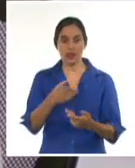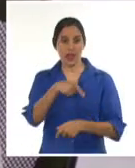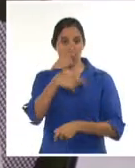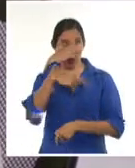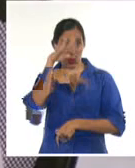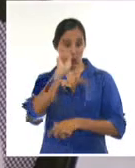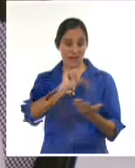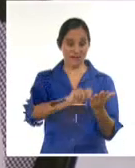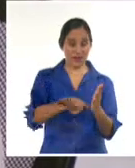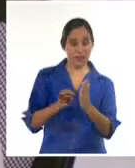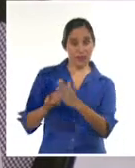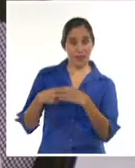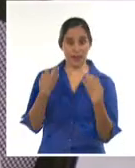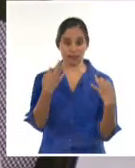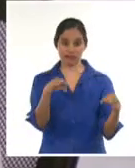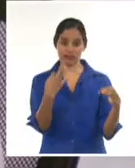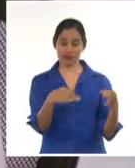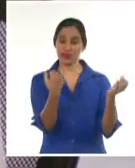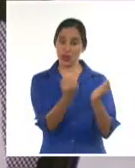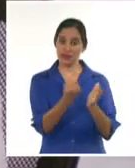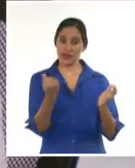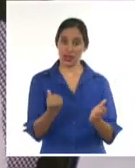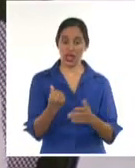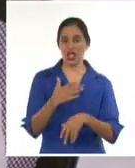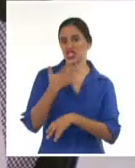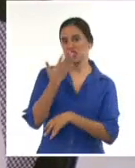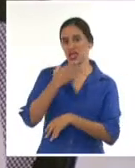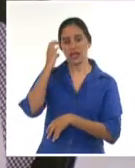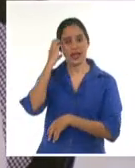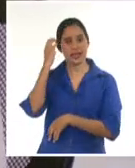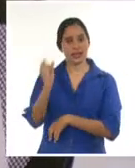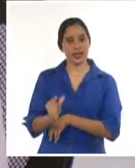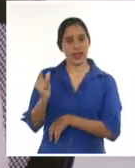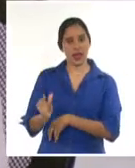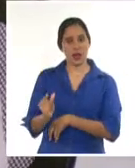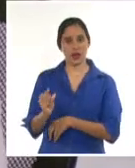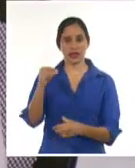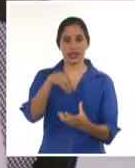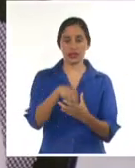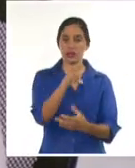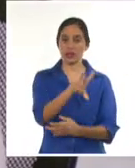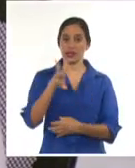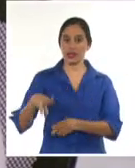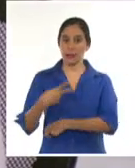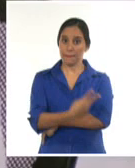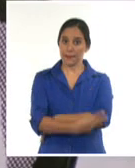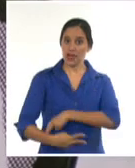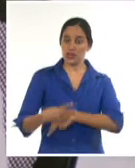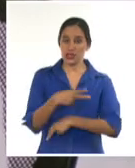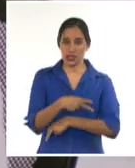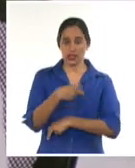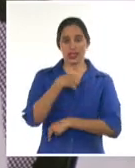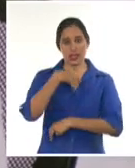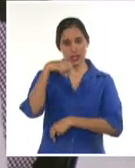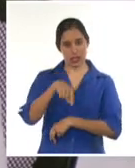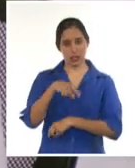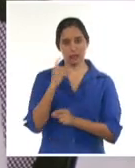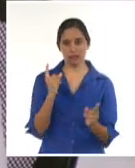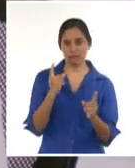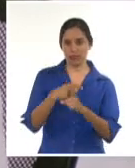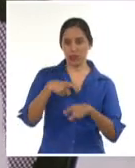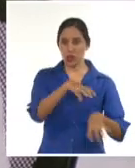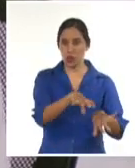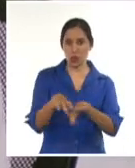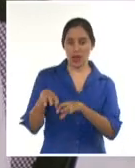documento por parte de los jefes de Estado y Gobierno de los 33 países de la región haya tenido lugar en la cumbre de La